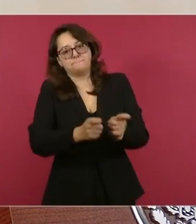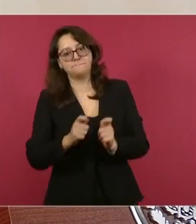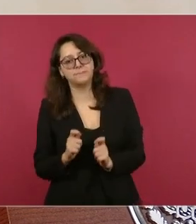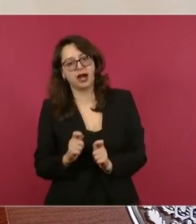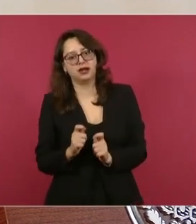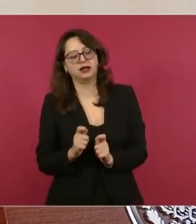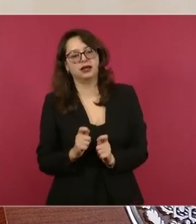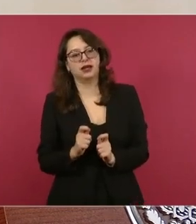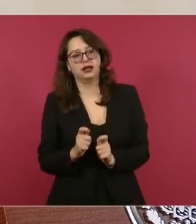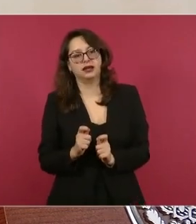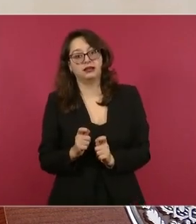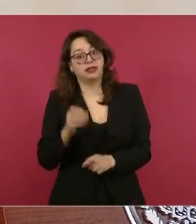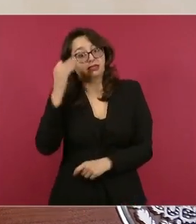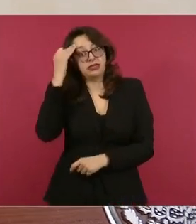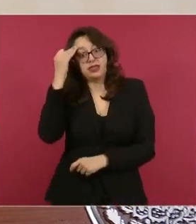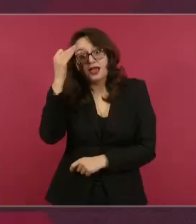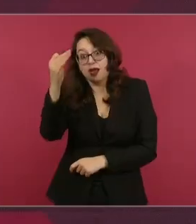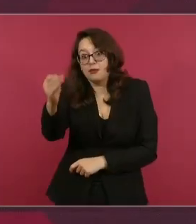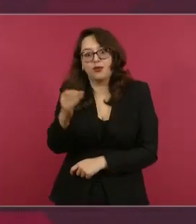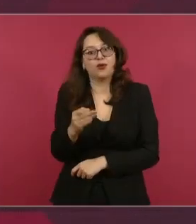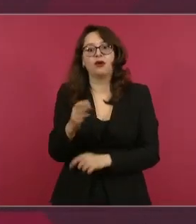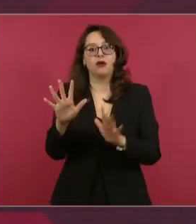que